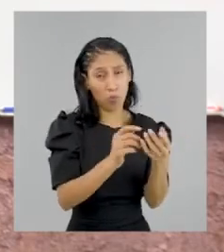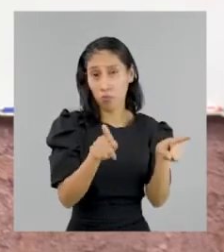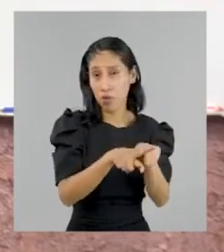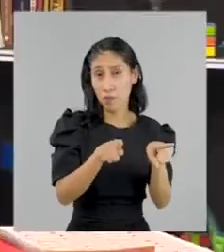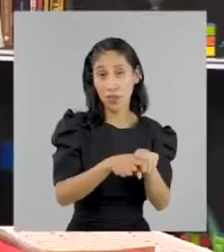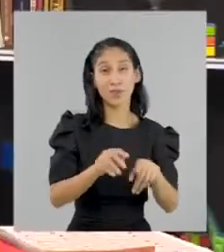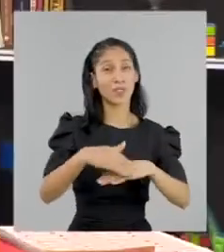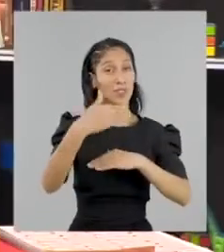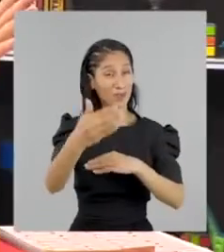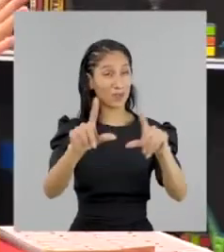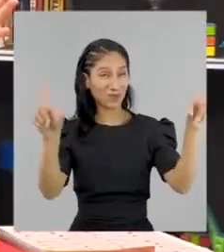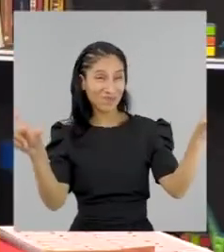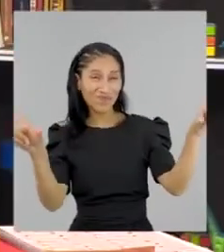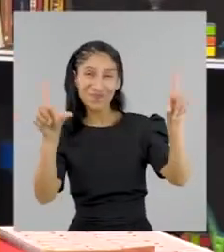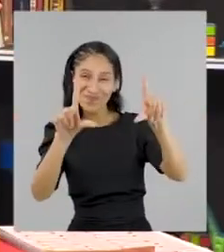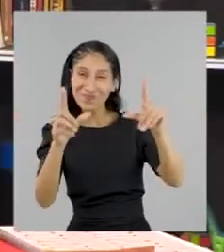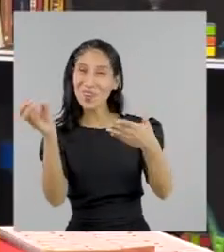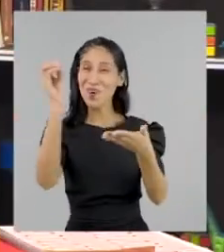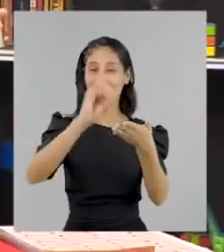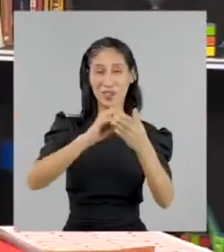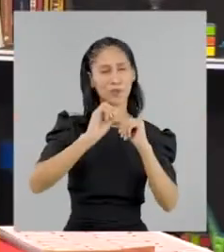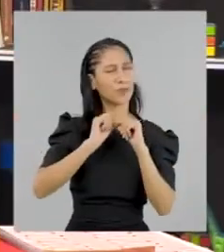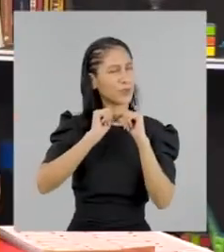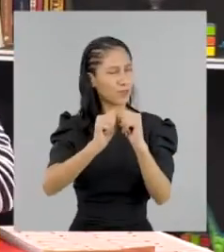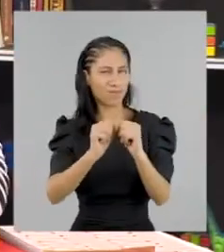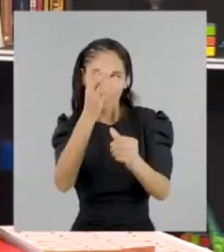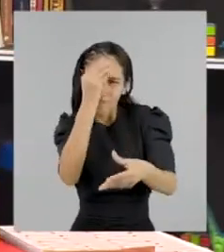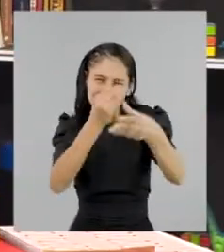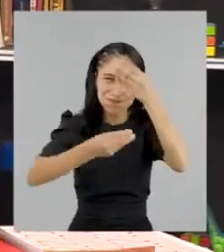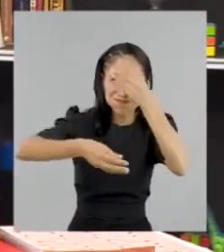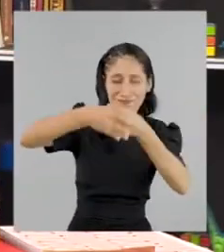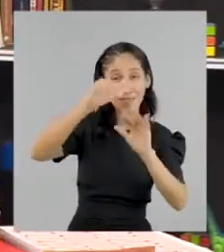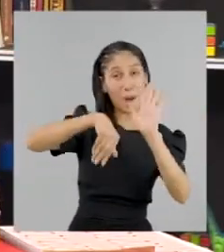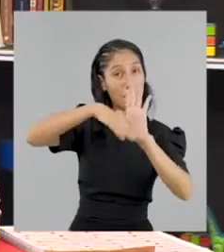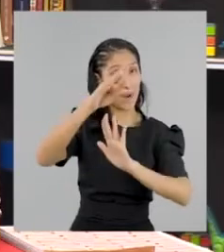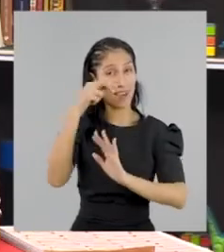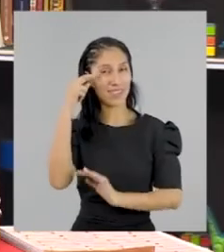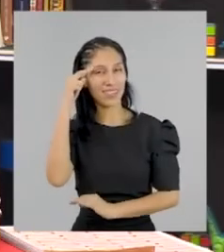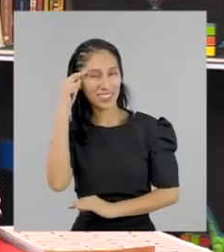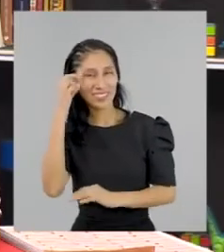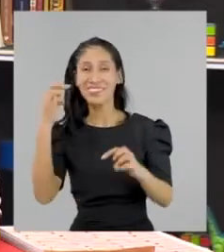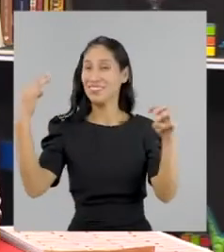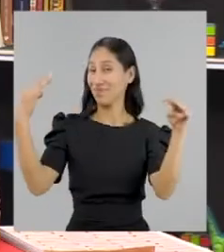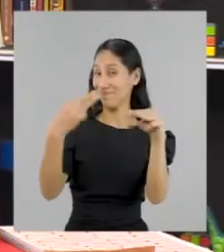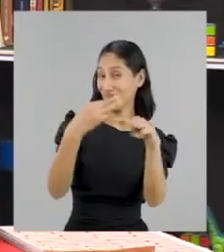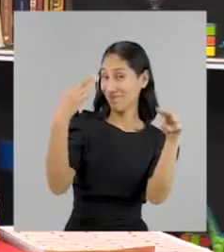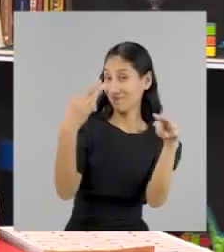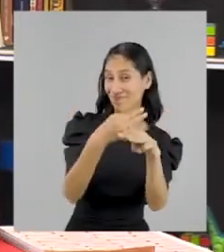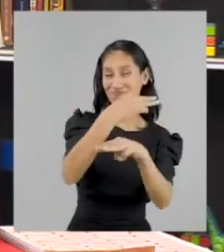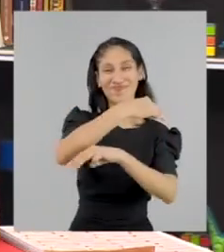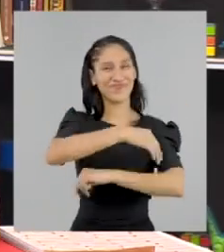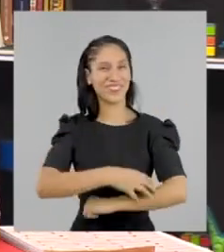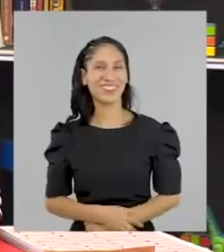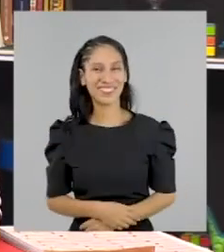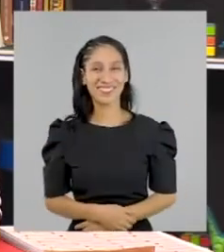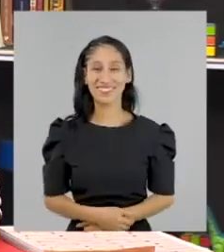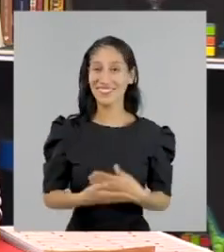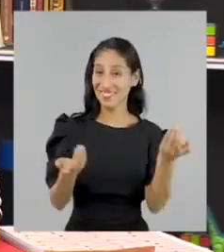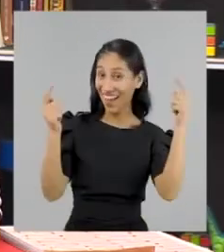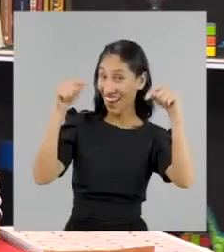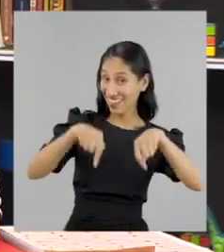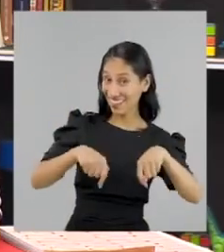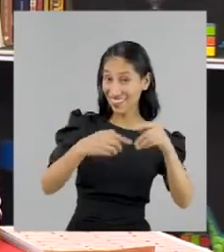o virtual. Nos vemos en el siguiente programa para seguir reforzando nuestro conocimiento sobre el fascinante mundo de